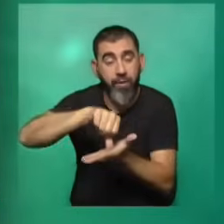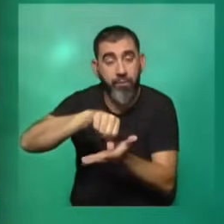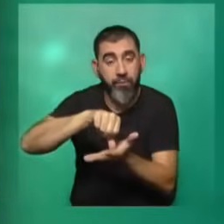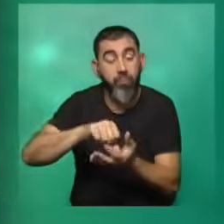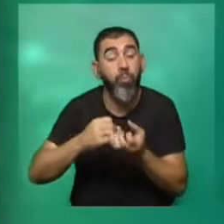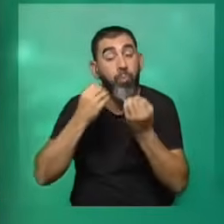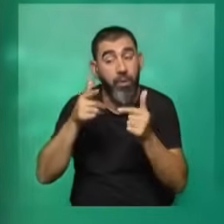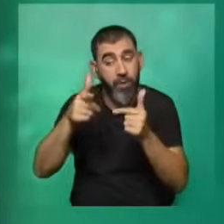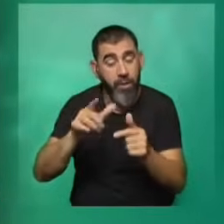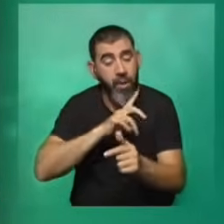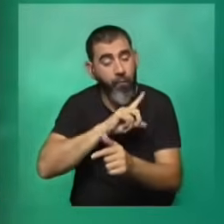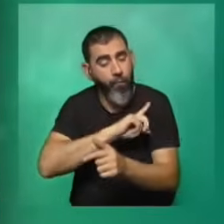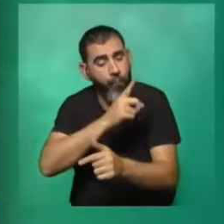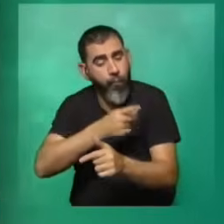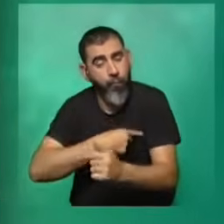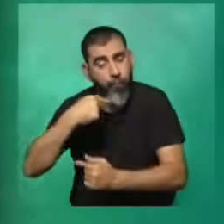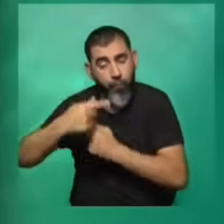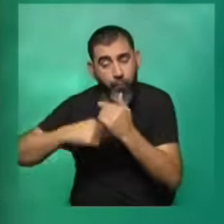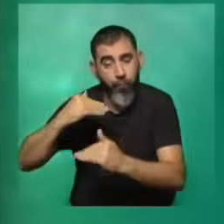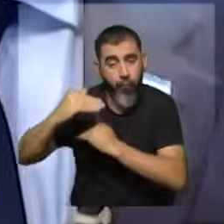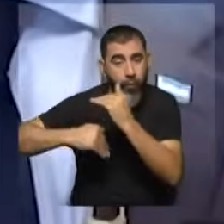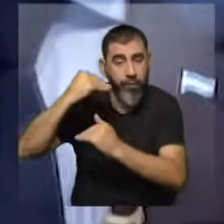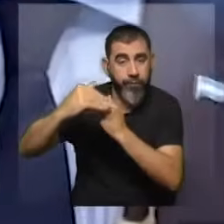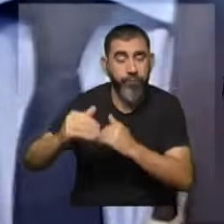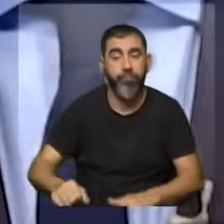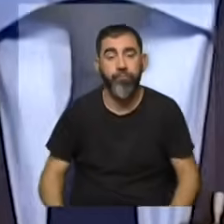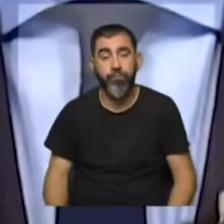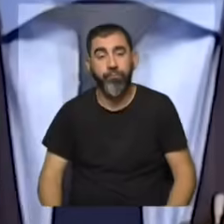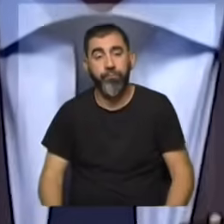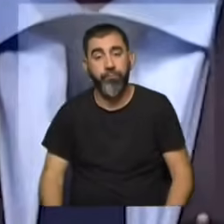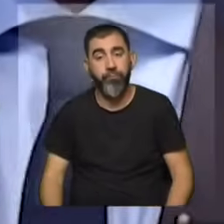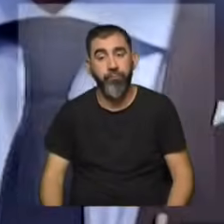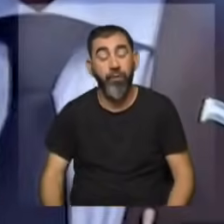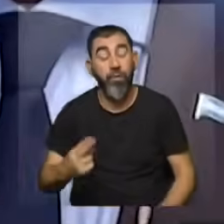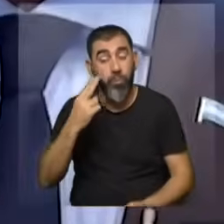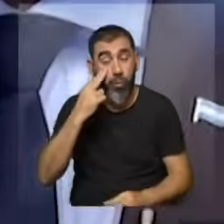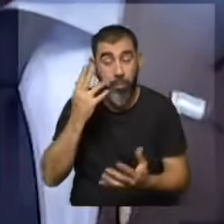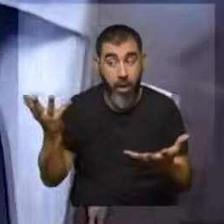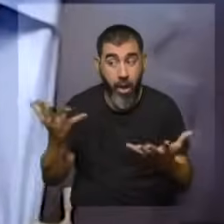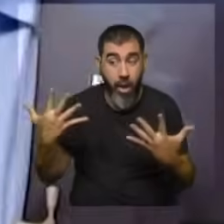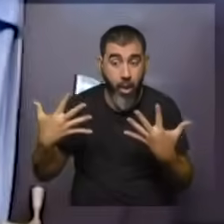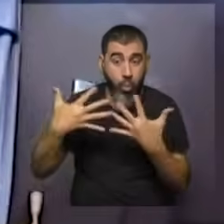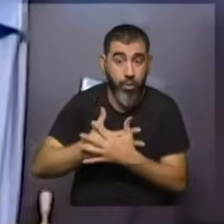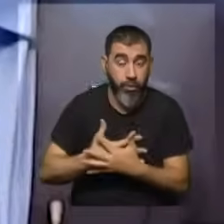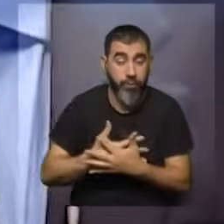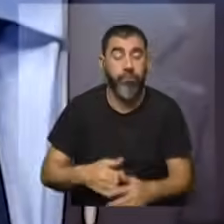porque ahí tendrá la fuerza para salir del drama en el cual está